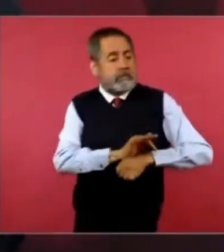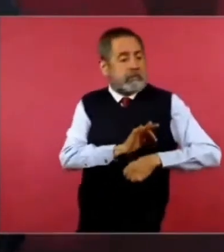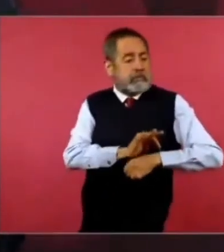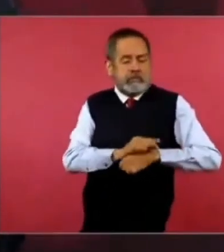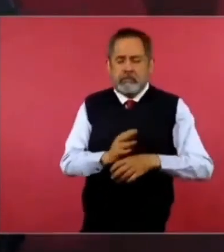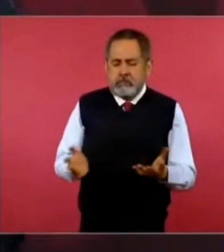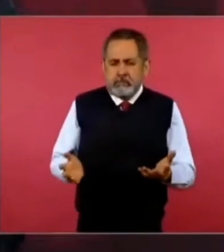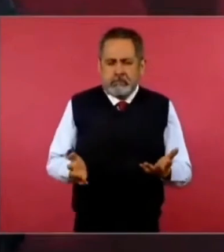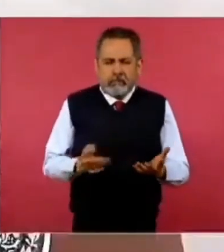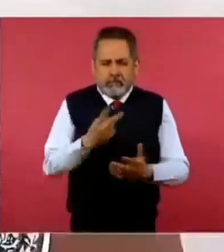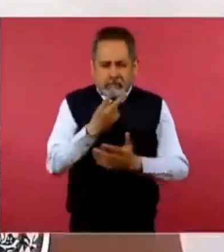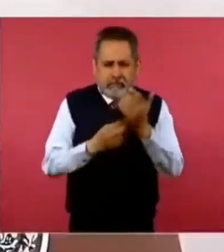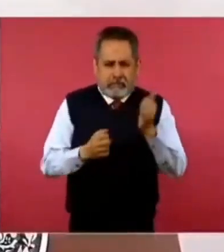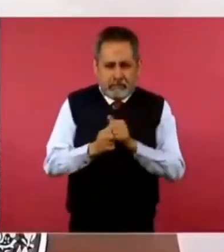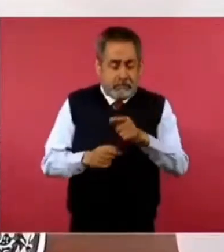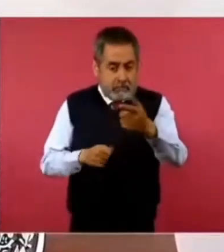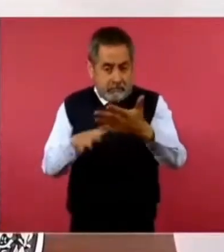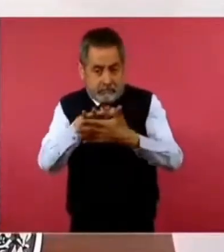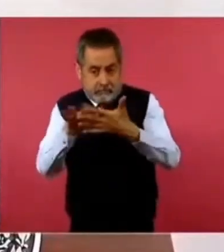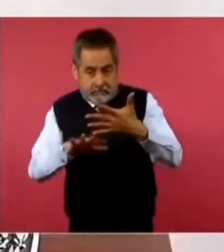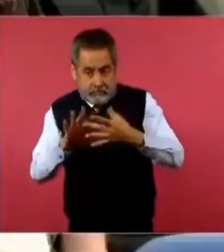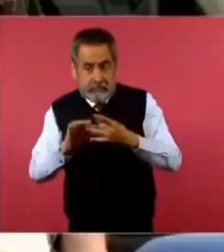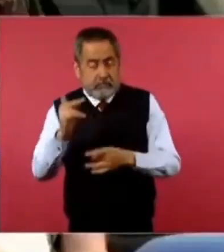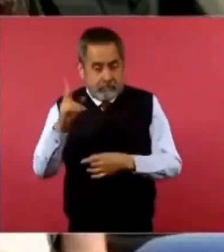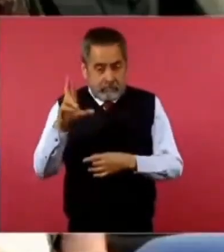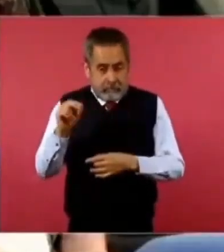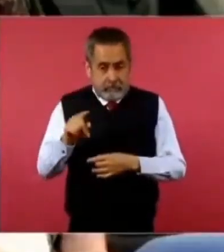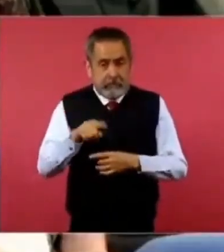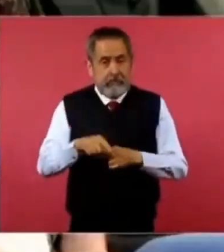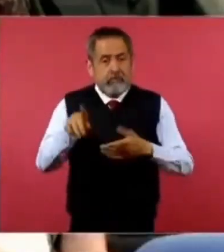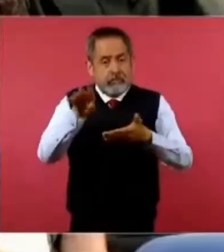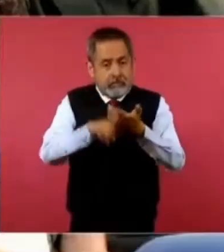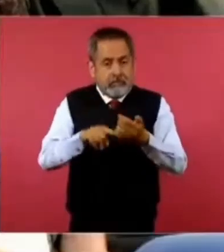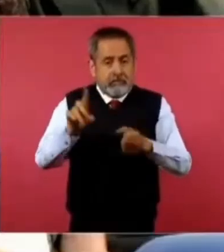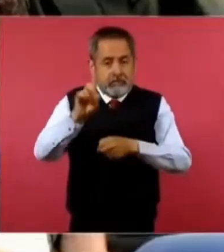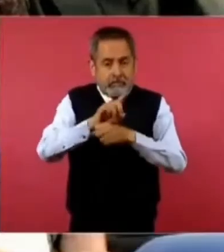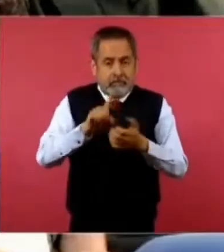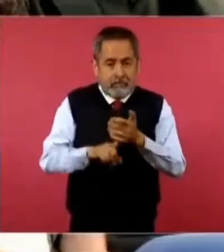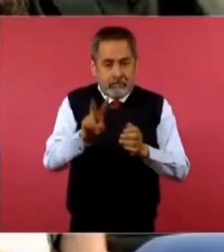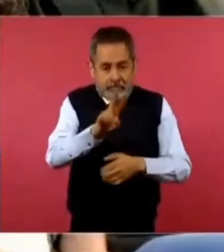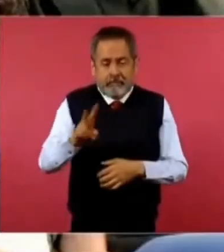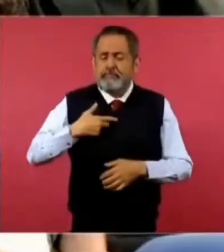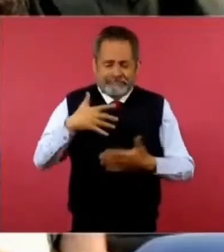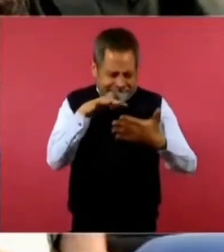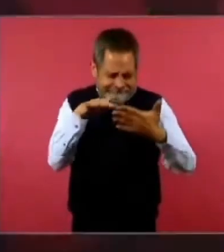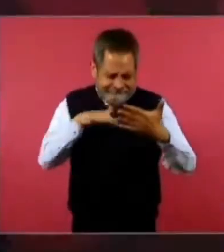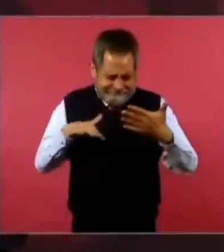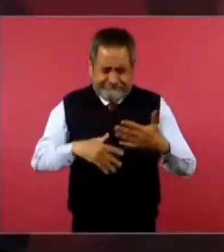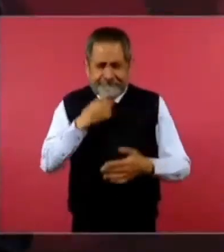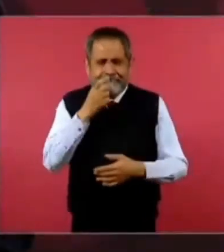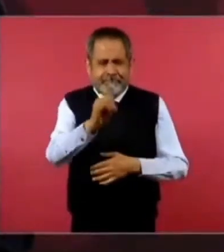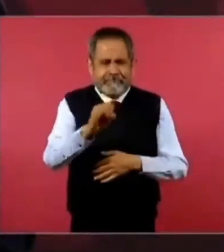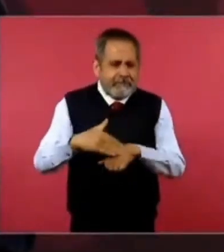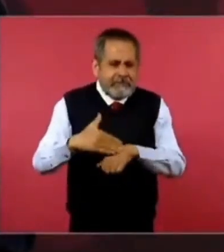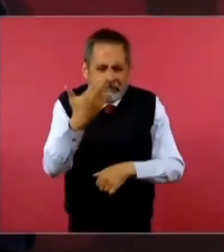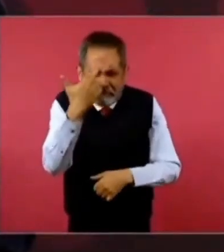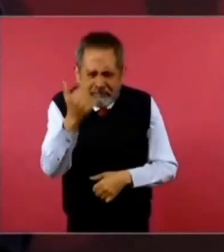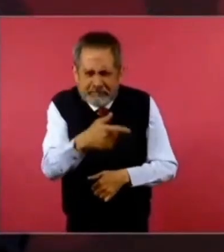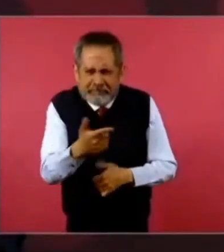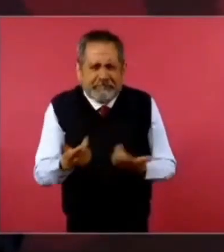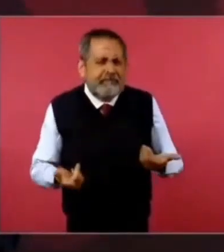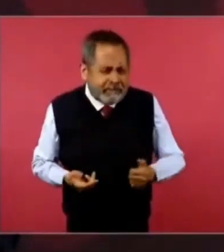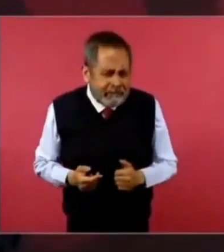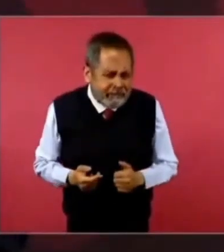muchachos. ¿Usted leyó las declaraciones del PRO después de lo que dijo el viernes de ellos? Sí, pero ¿por qué